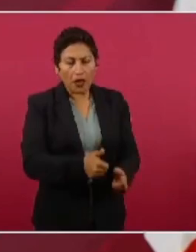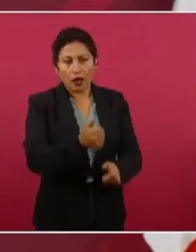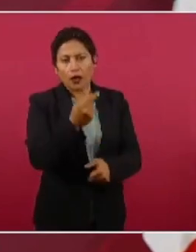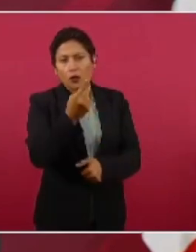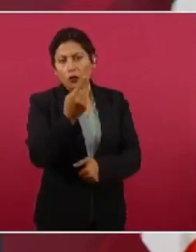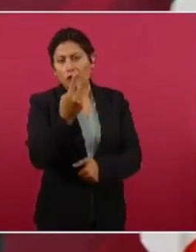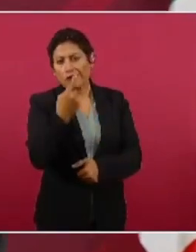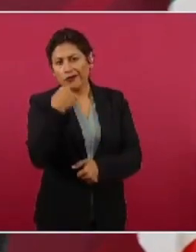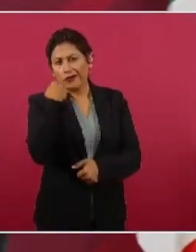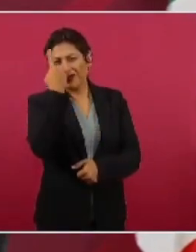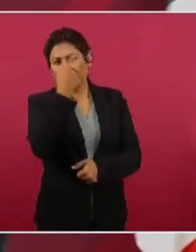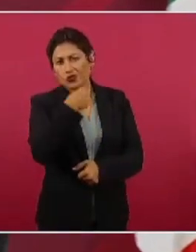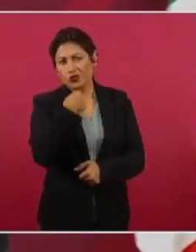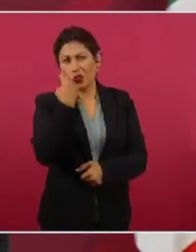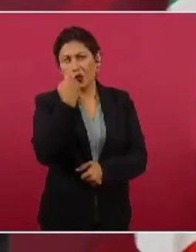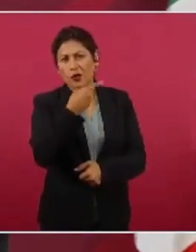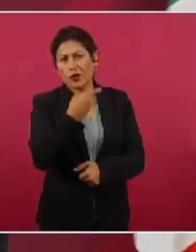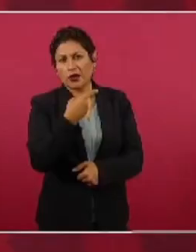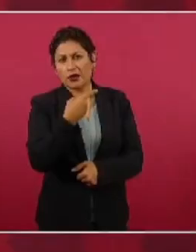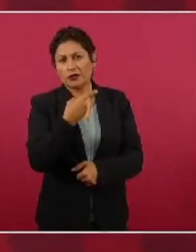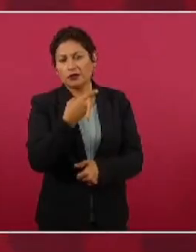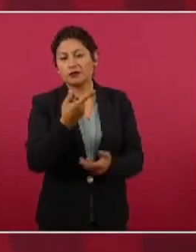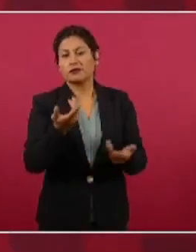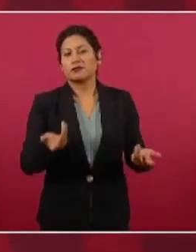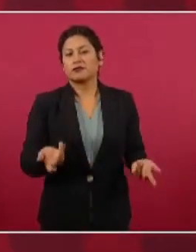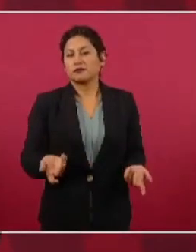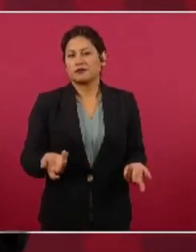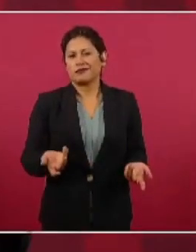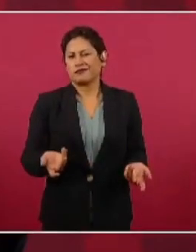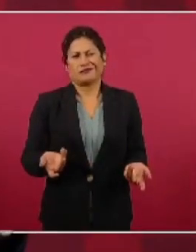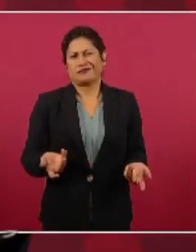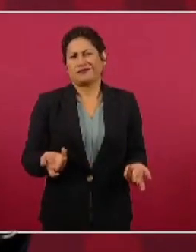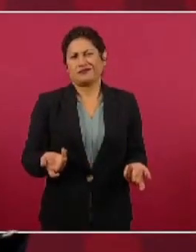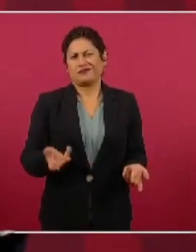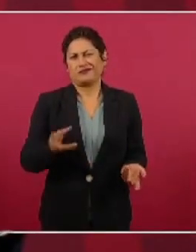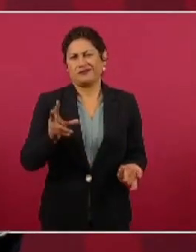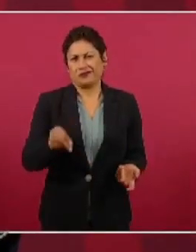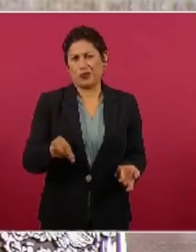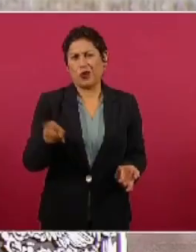Se va, ya fue a la OEA, ahora va a la ONU.